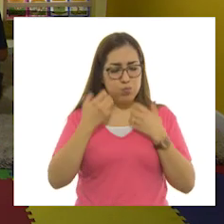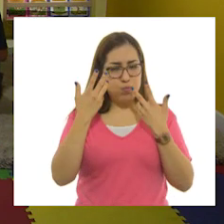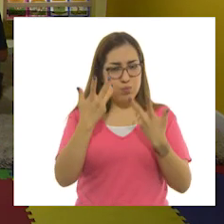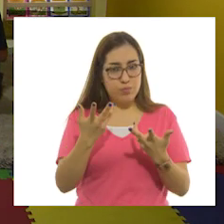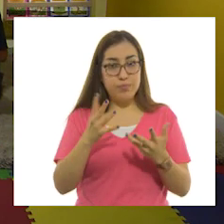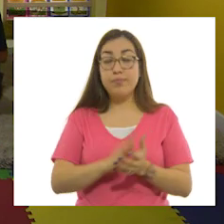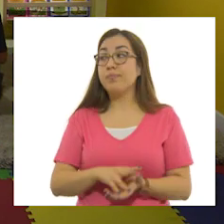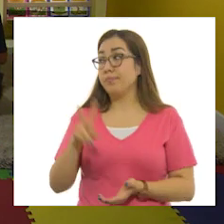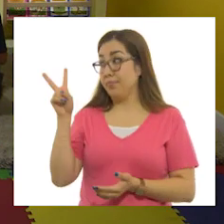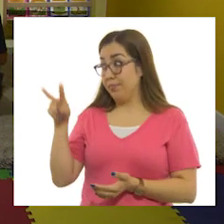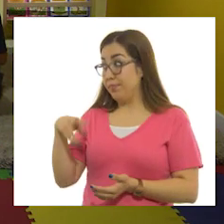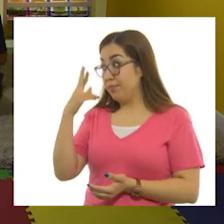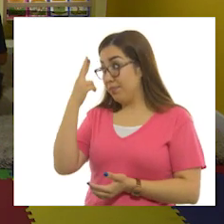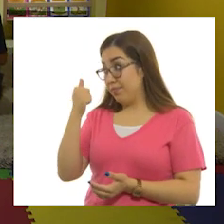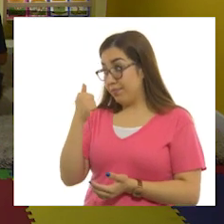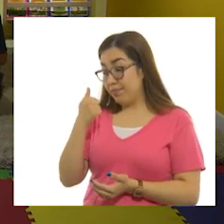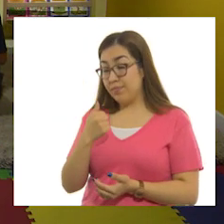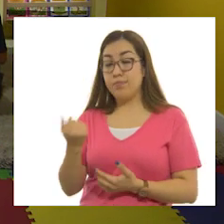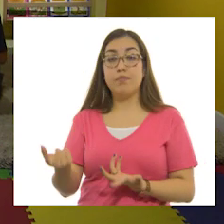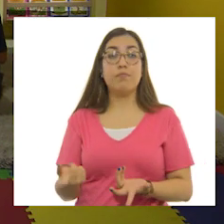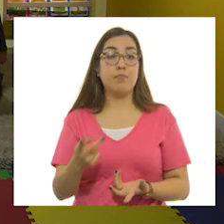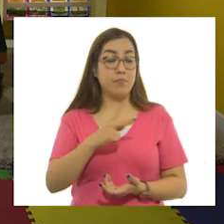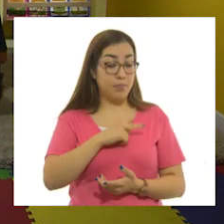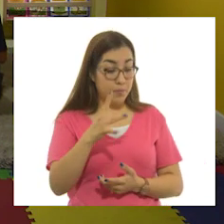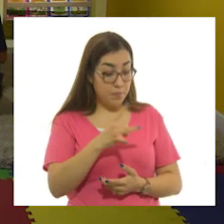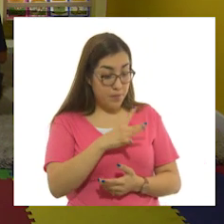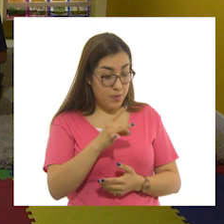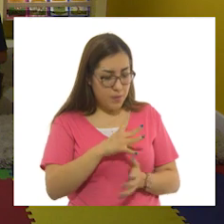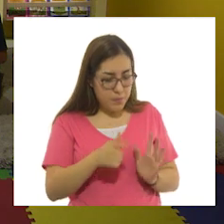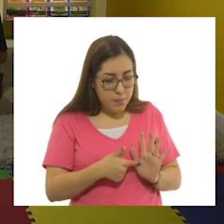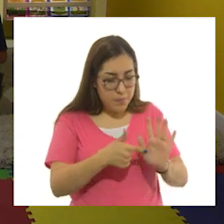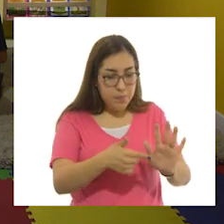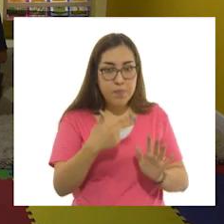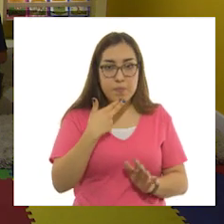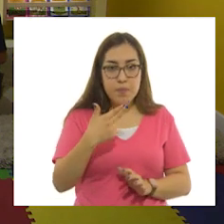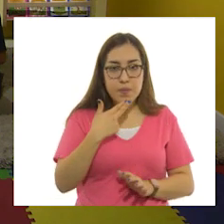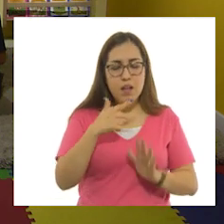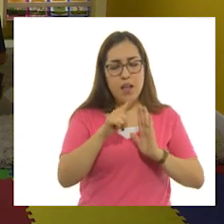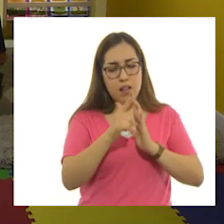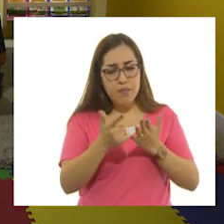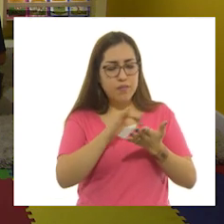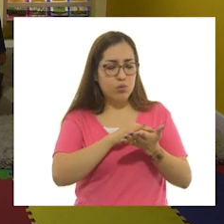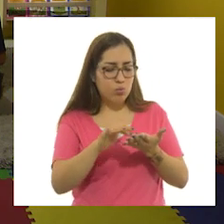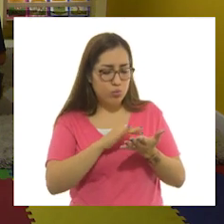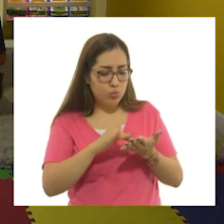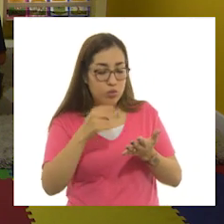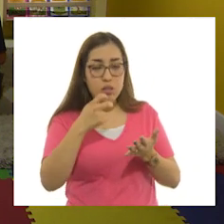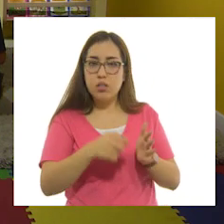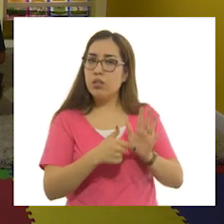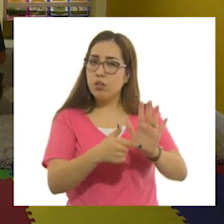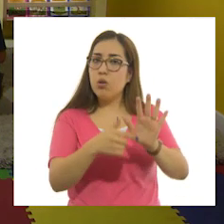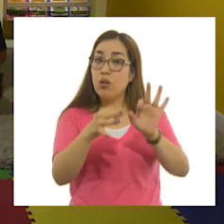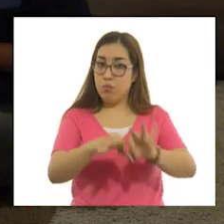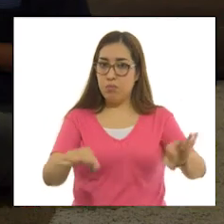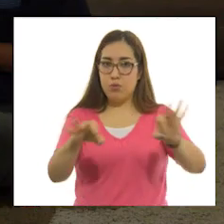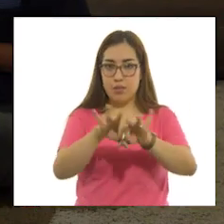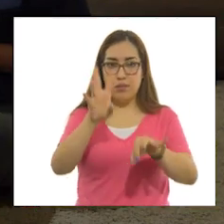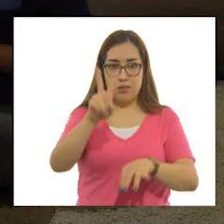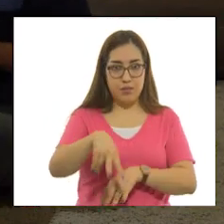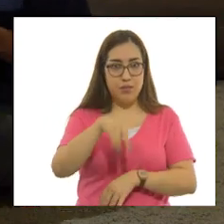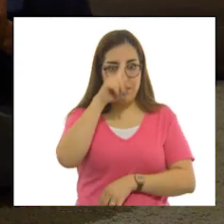enfrentar nuestros miedos a través de cuentos adivinanzas leyendas es muy gratificante y también muy fácil